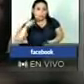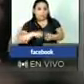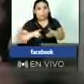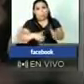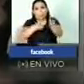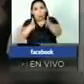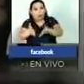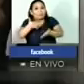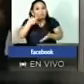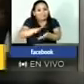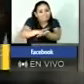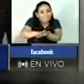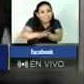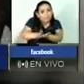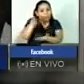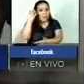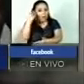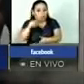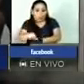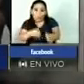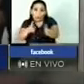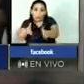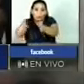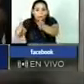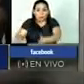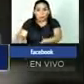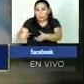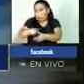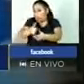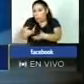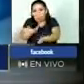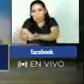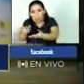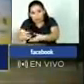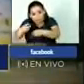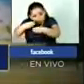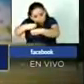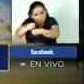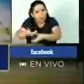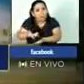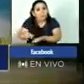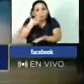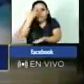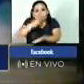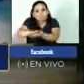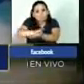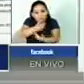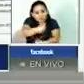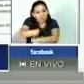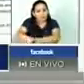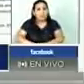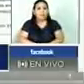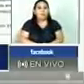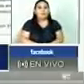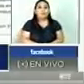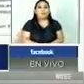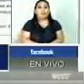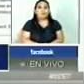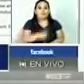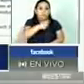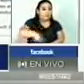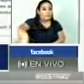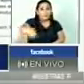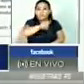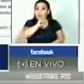blanqueadores y 11 con exposición directa a otros productos de limpieza doméstica No ingiera